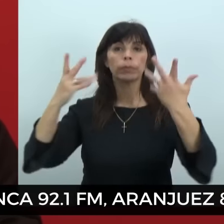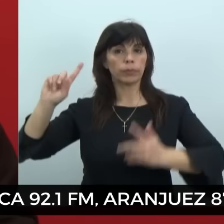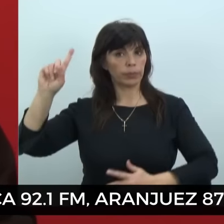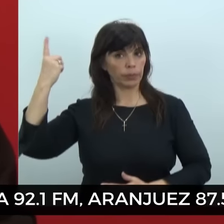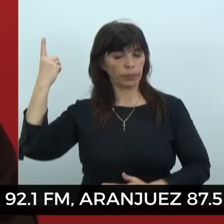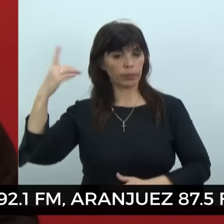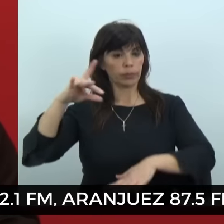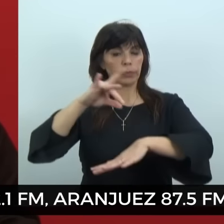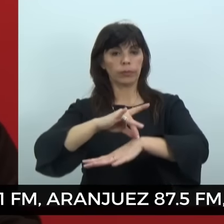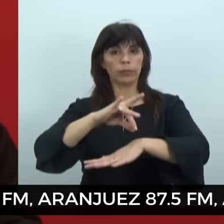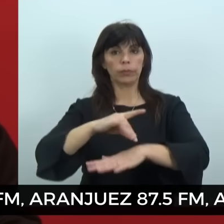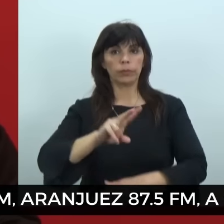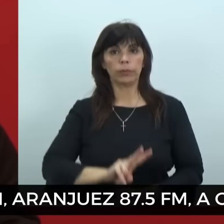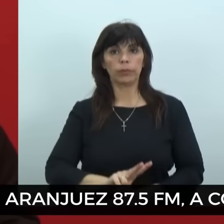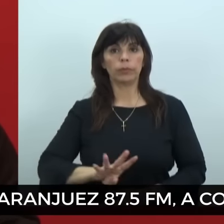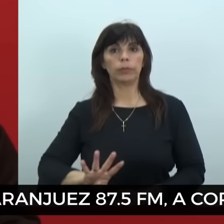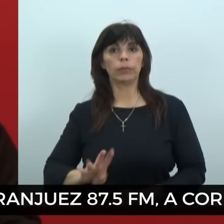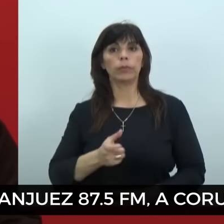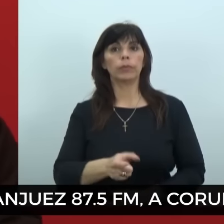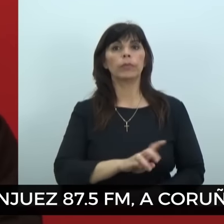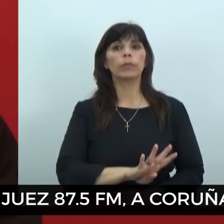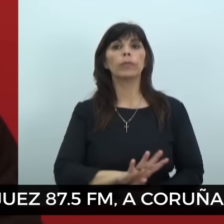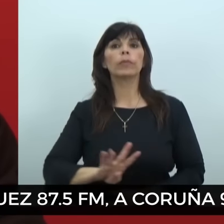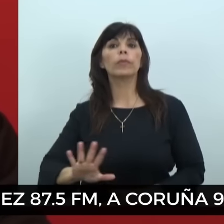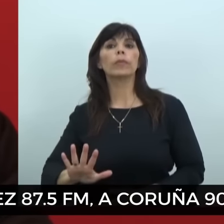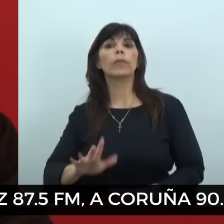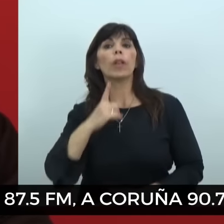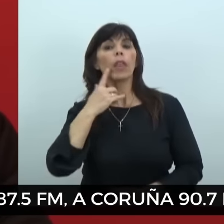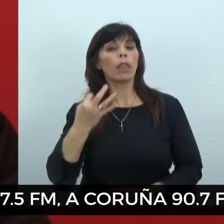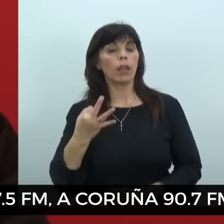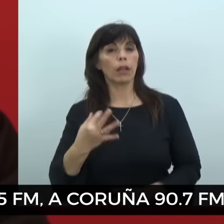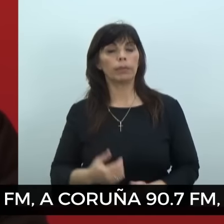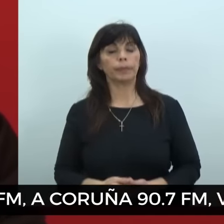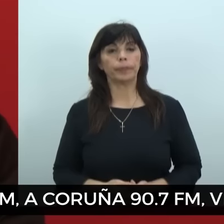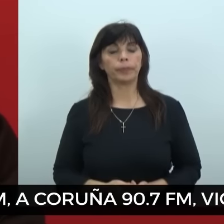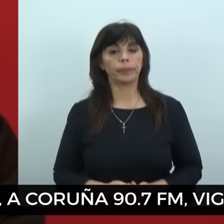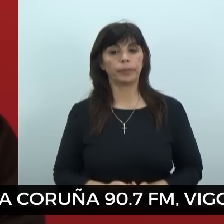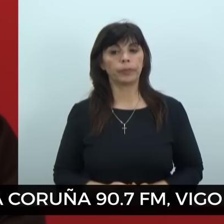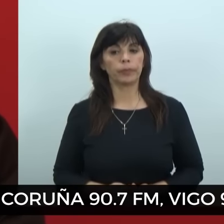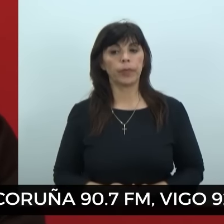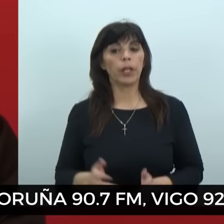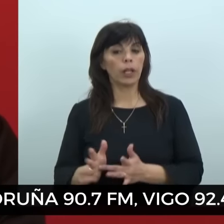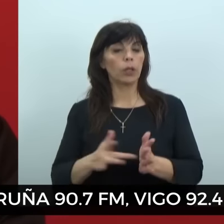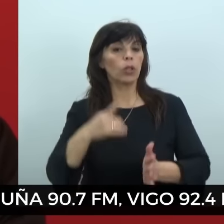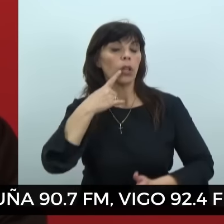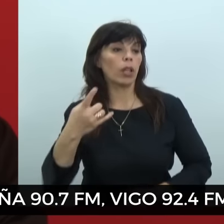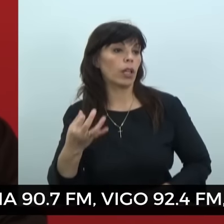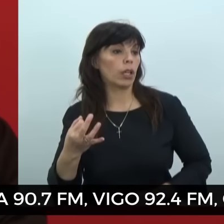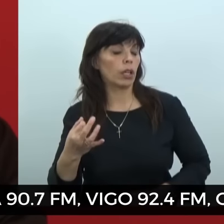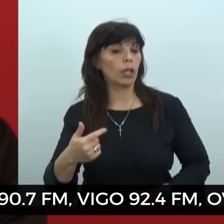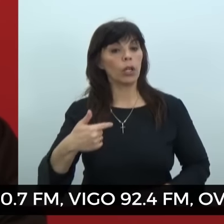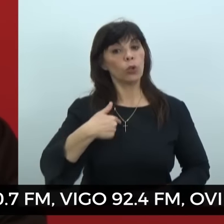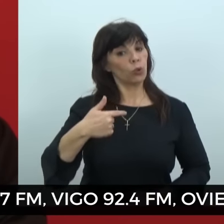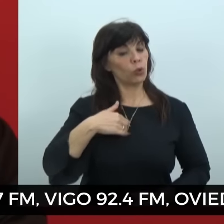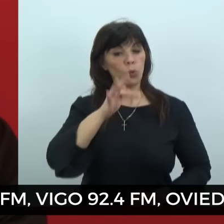En Lucas 24, versículo 45, dice Jesucristo, he aquí, yo enviaré la promesa de mi